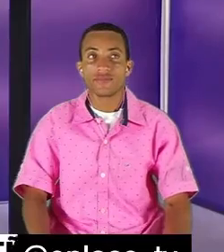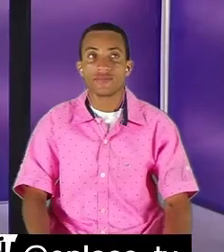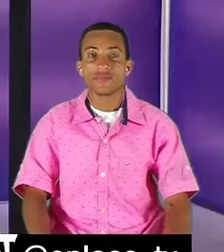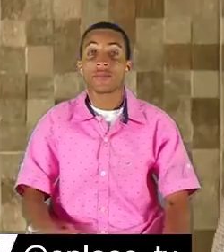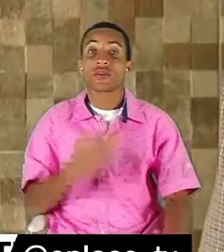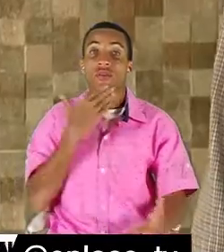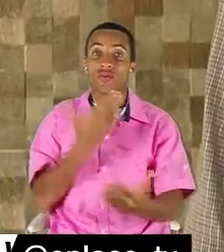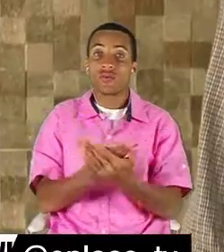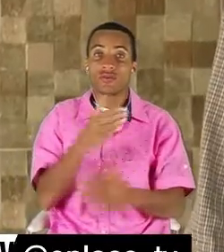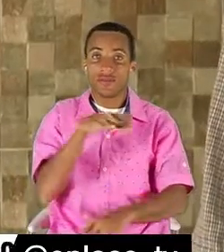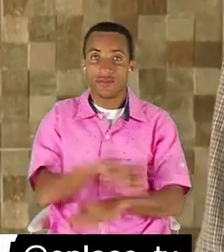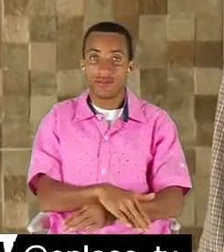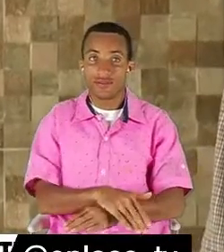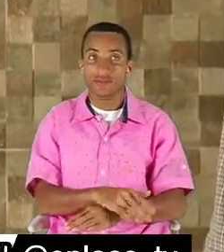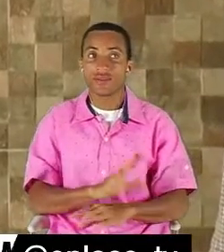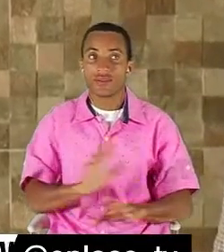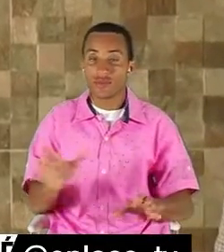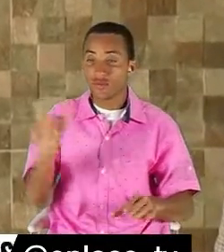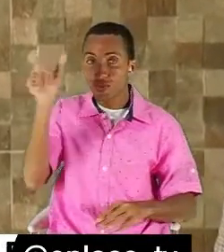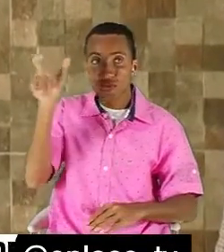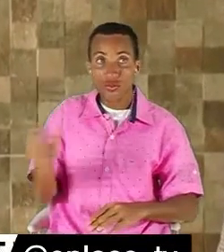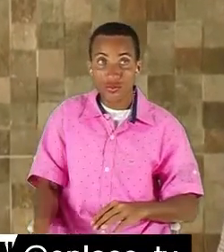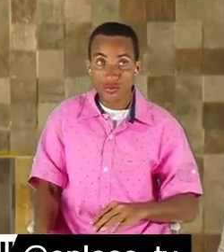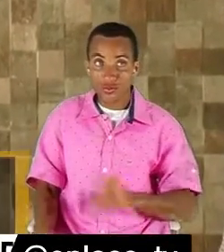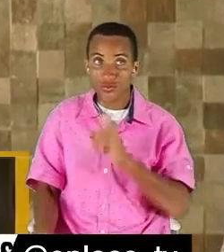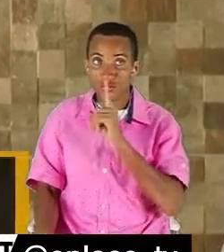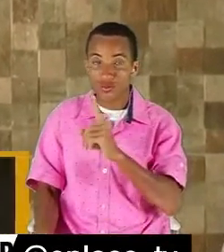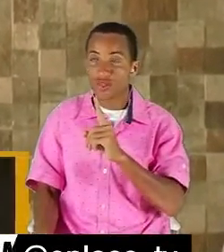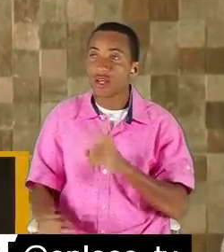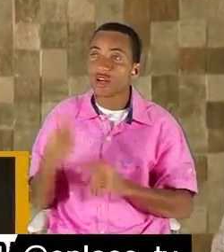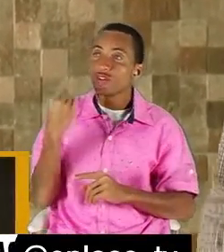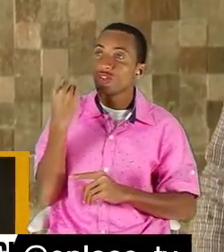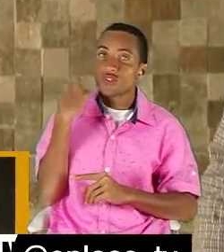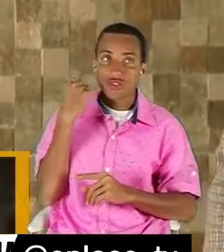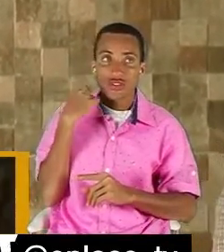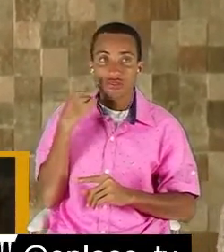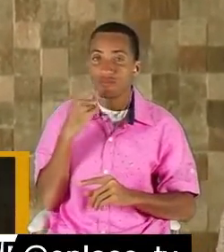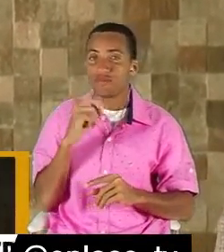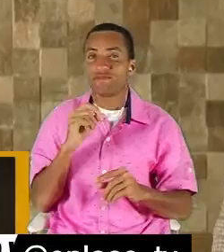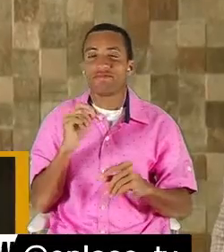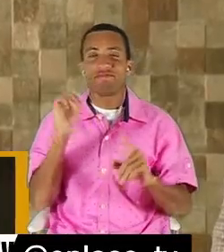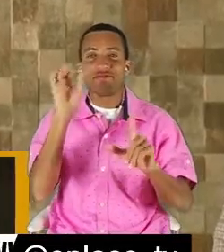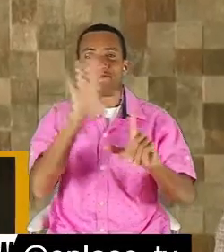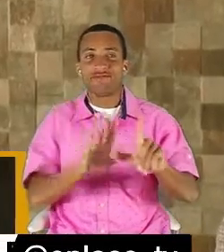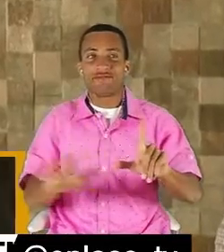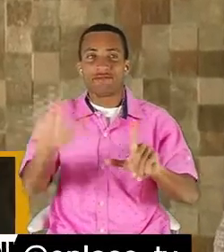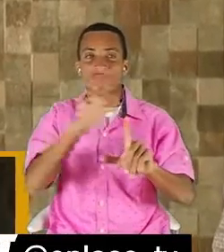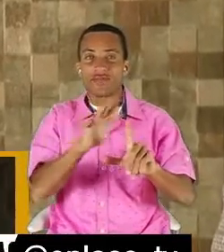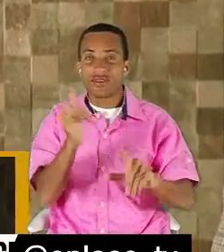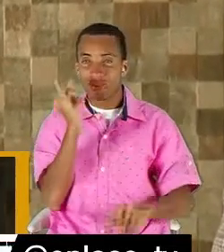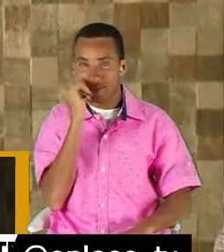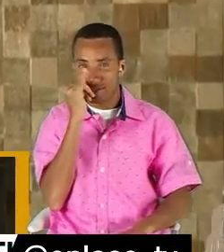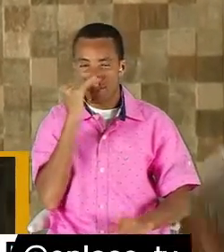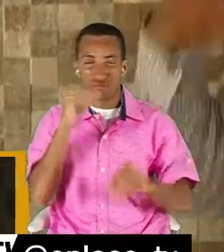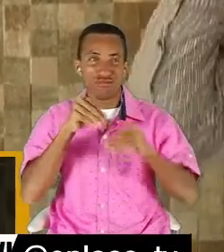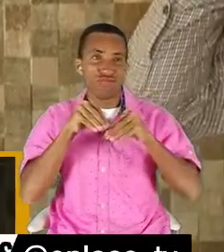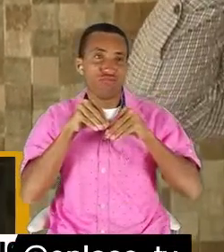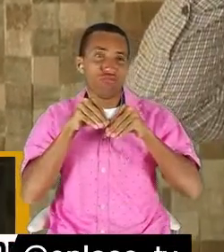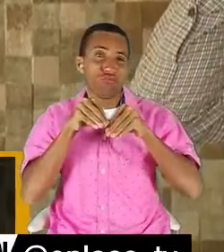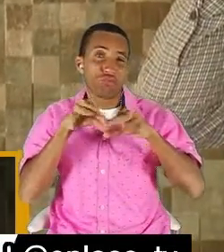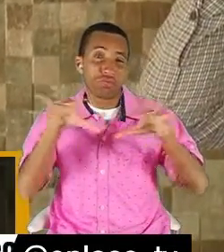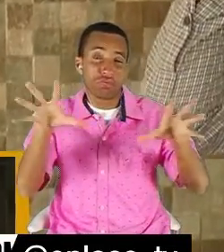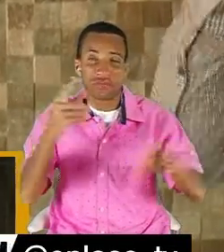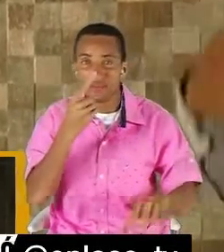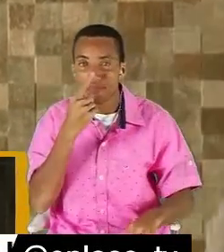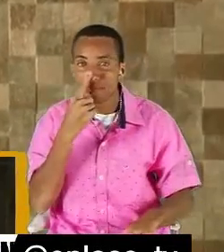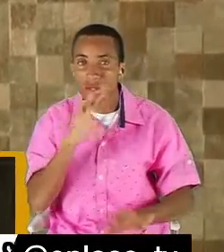Buenas tardes, Yanil. Nos encontramos con una de las personas que resultó involucrada ayer en un video que se hizo viral debido presuntamente a